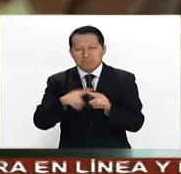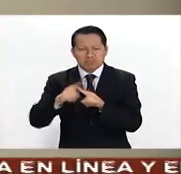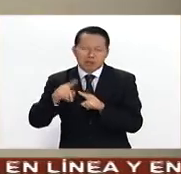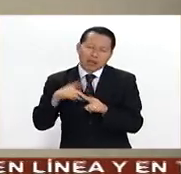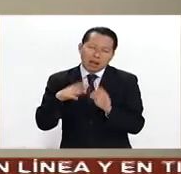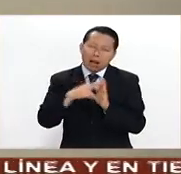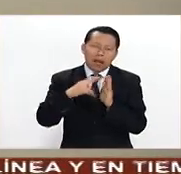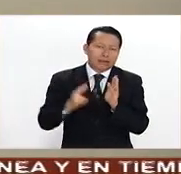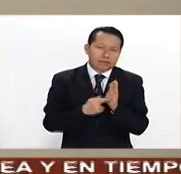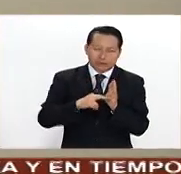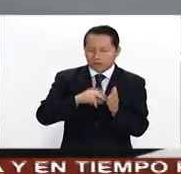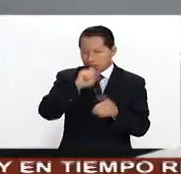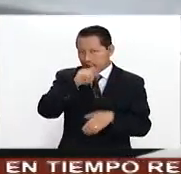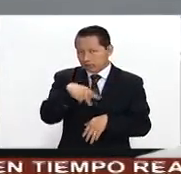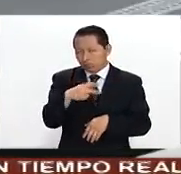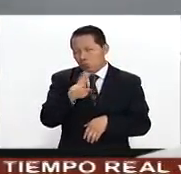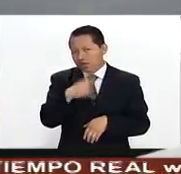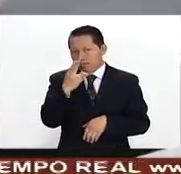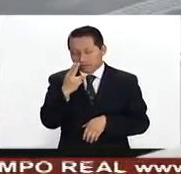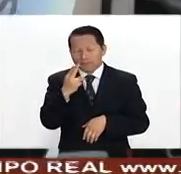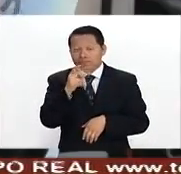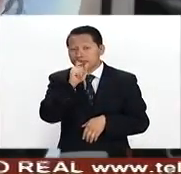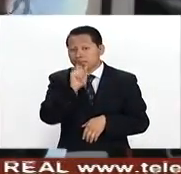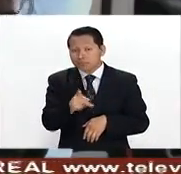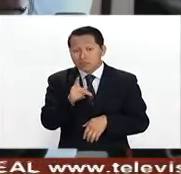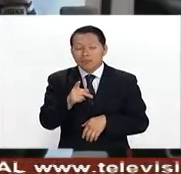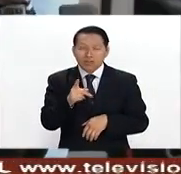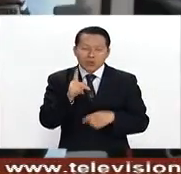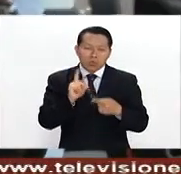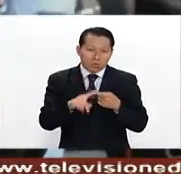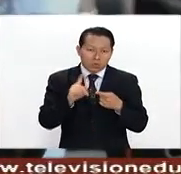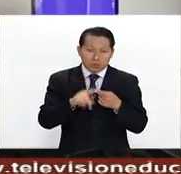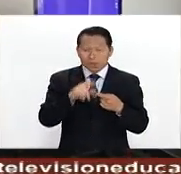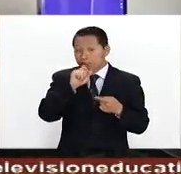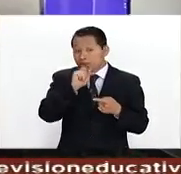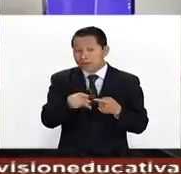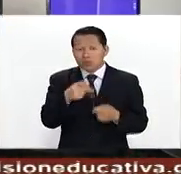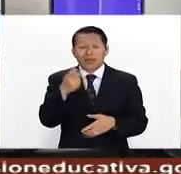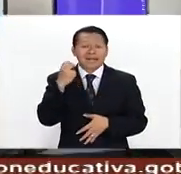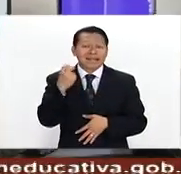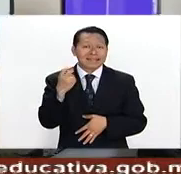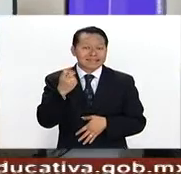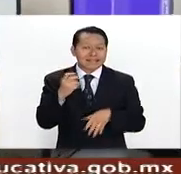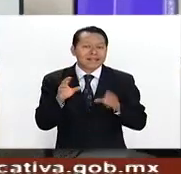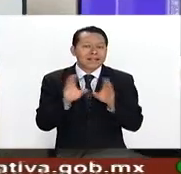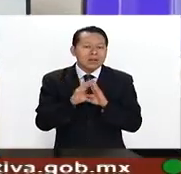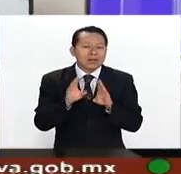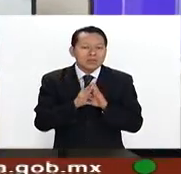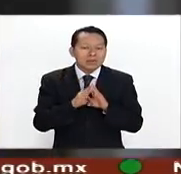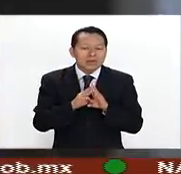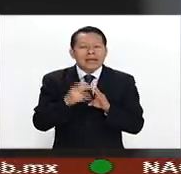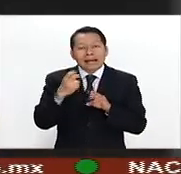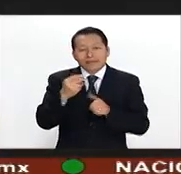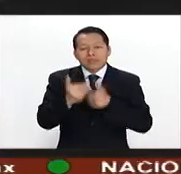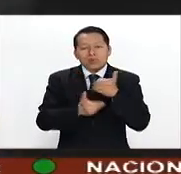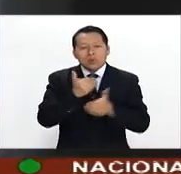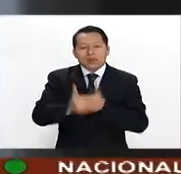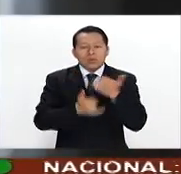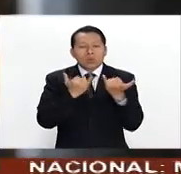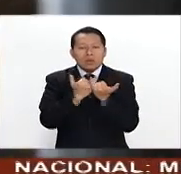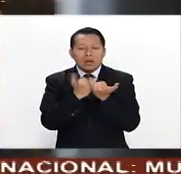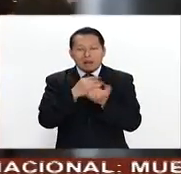requisito específico de la universidad. Eso en un principio. Durante este proceso aparece